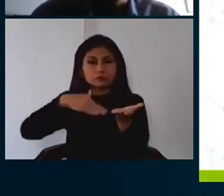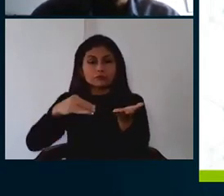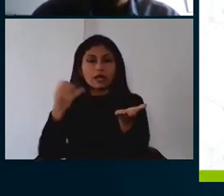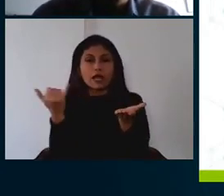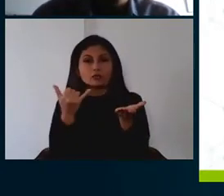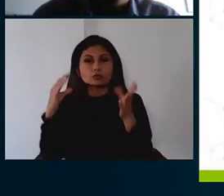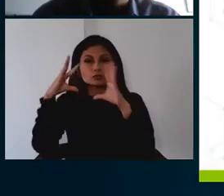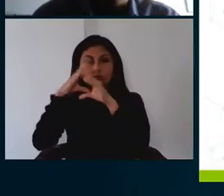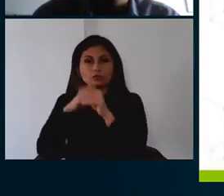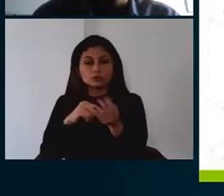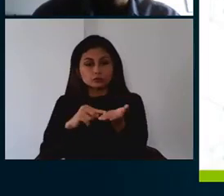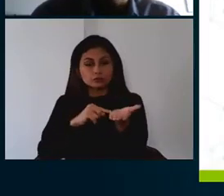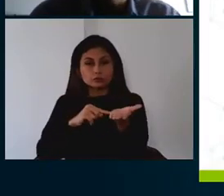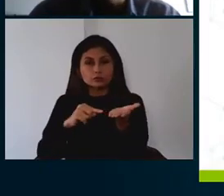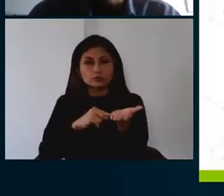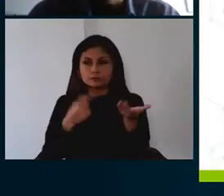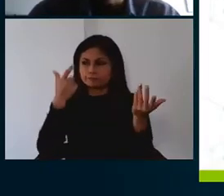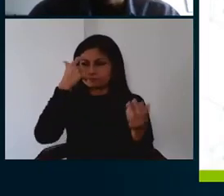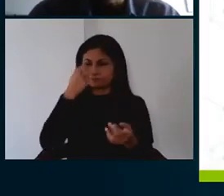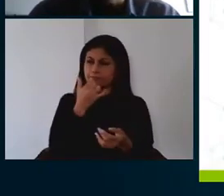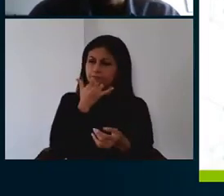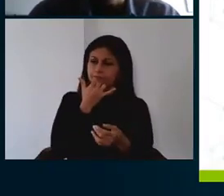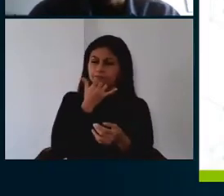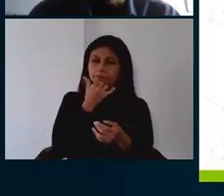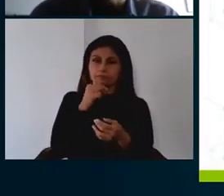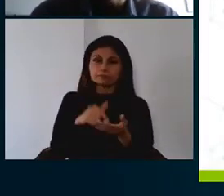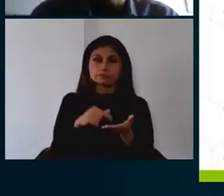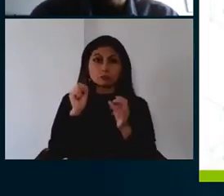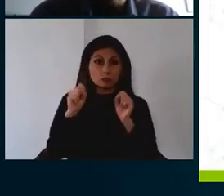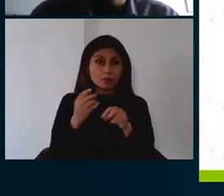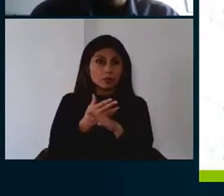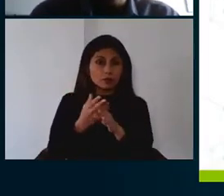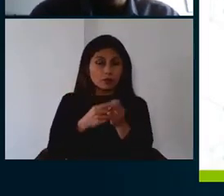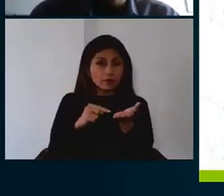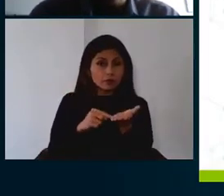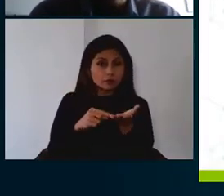Entonces ahí es donde surgen las preguntas de si eso puede llegar a ser problemático.